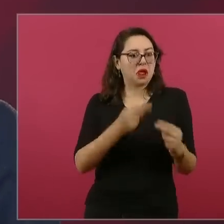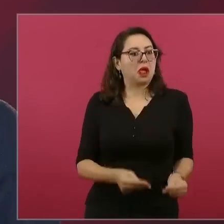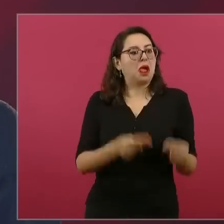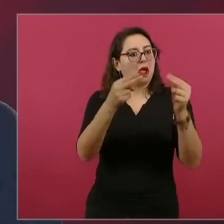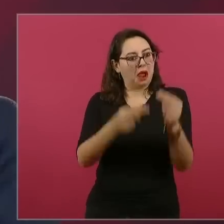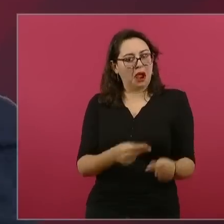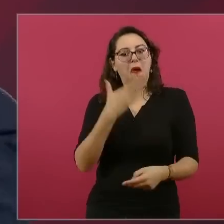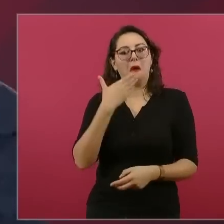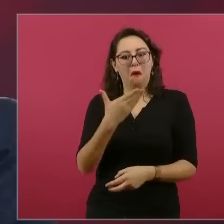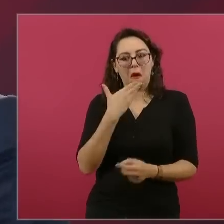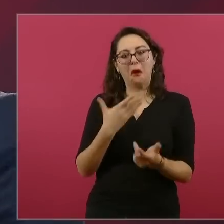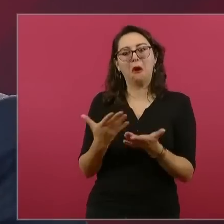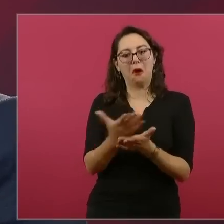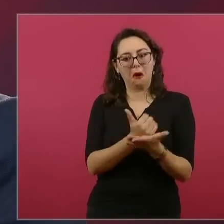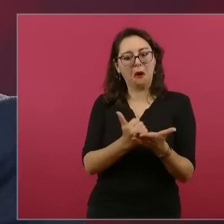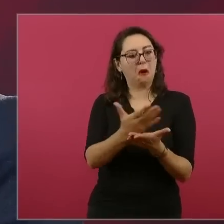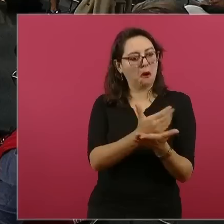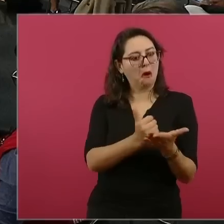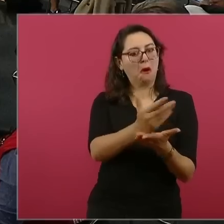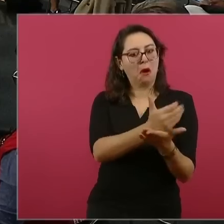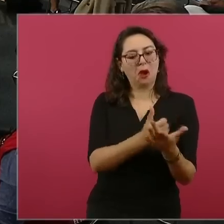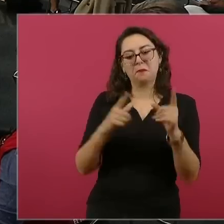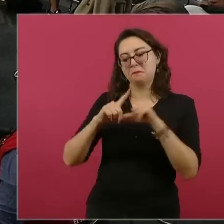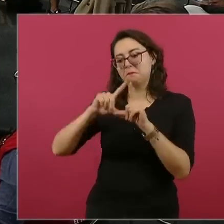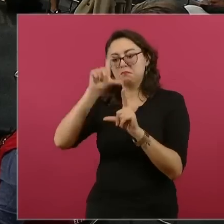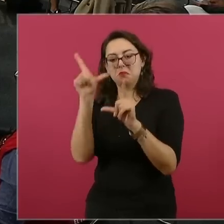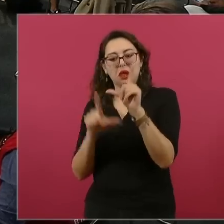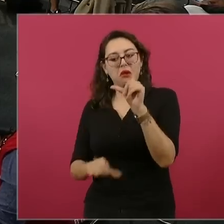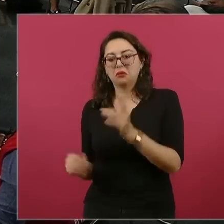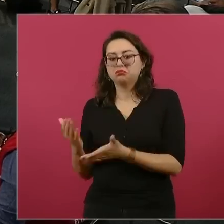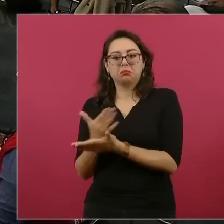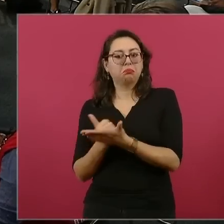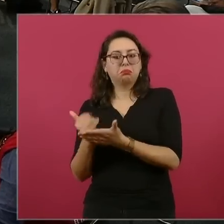la nación, para todos los mexicanos.